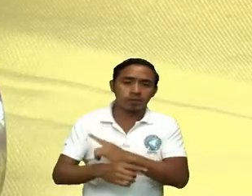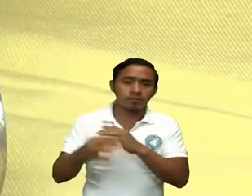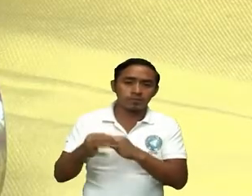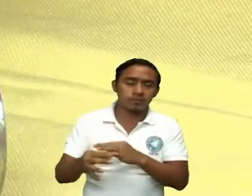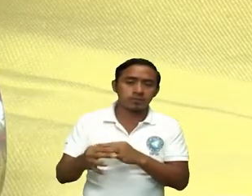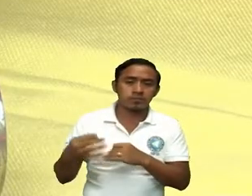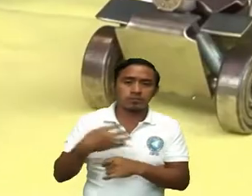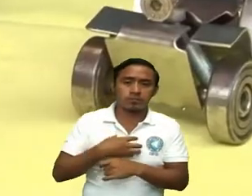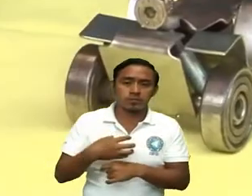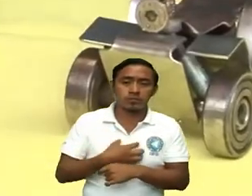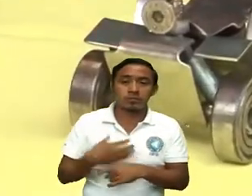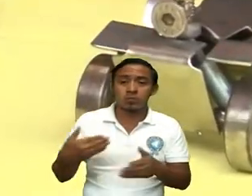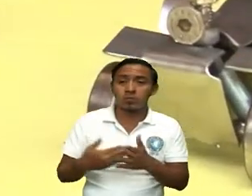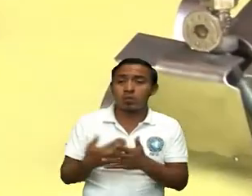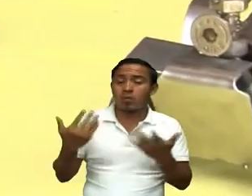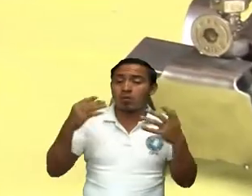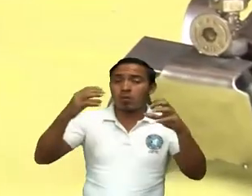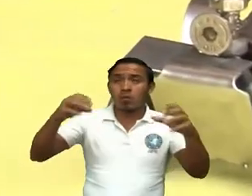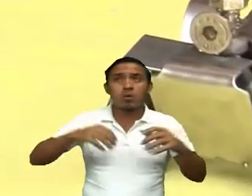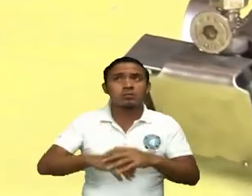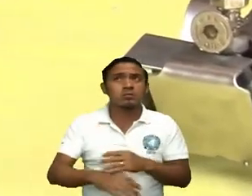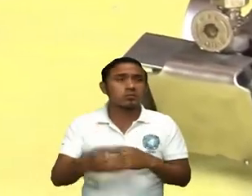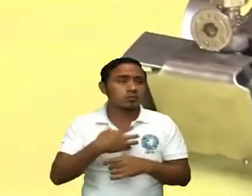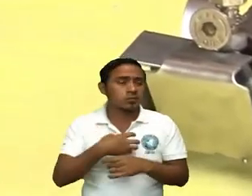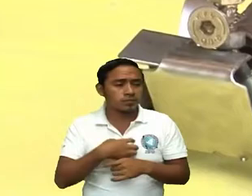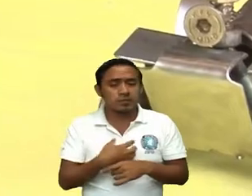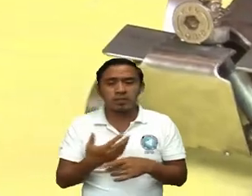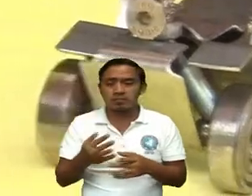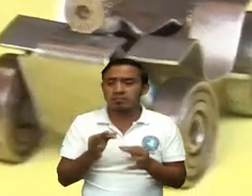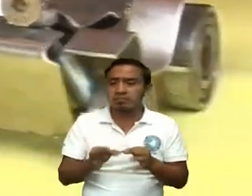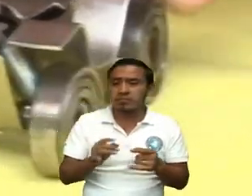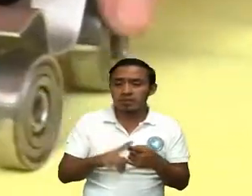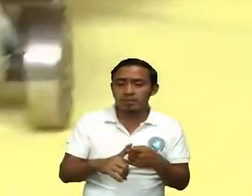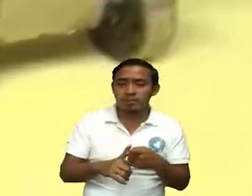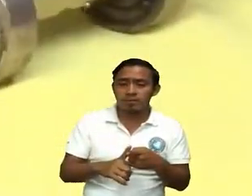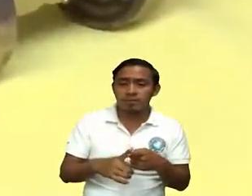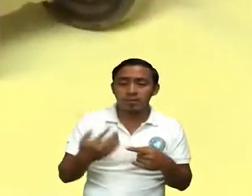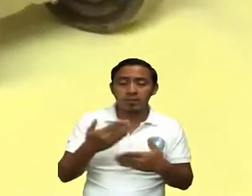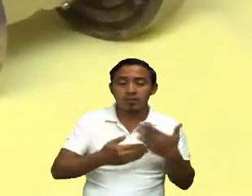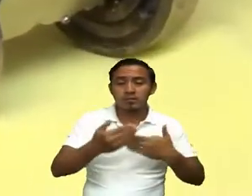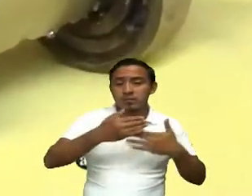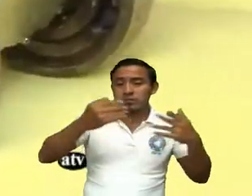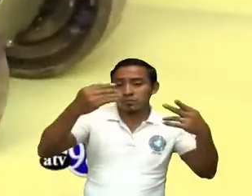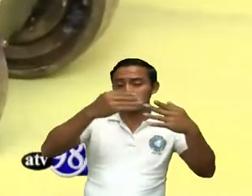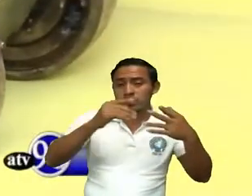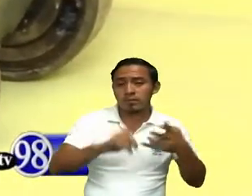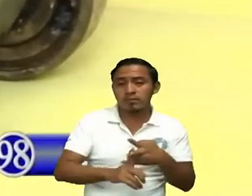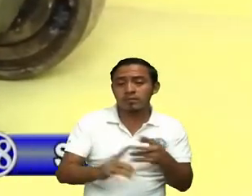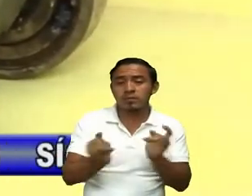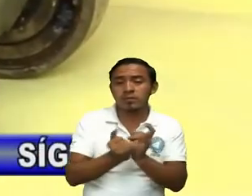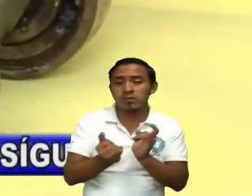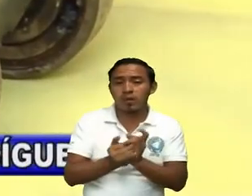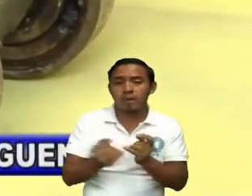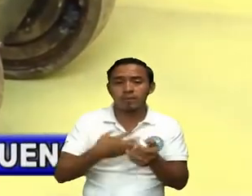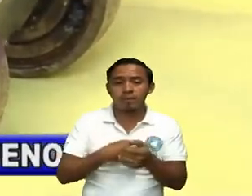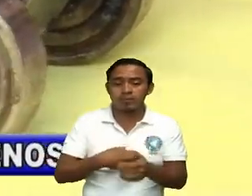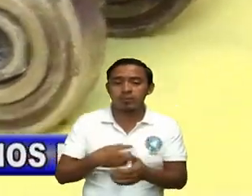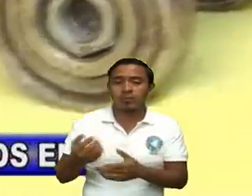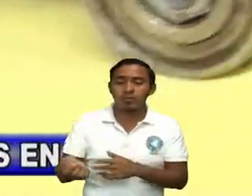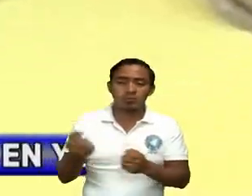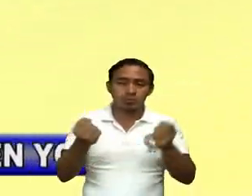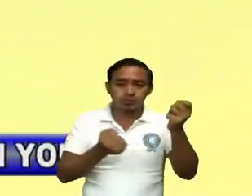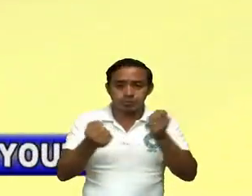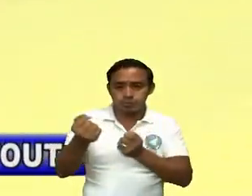sólidos en nuevos productos cuya utilidad va desde el sector de la construcción hasta uso automovilístico.